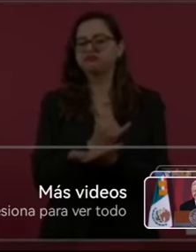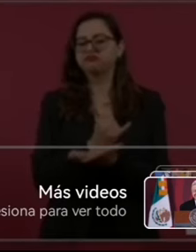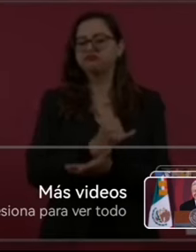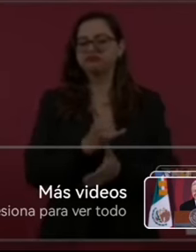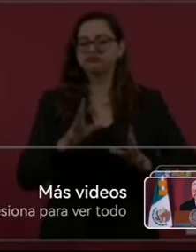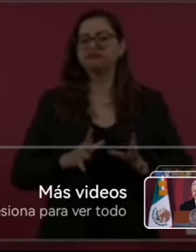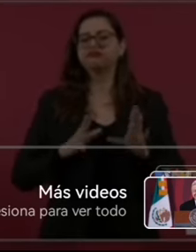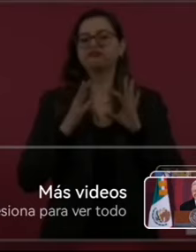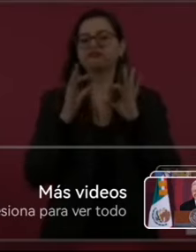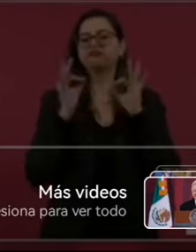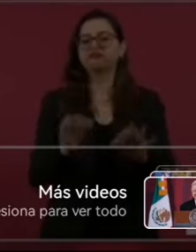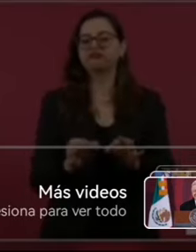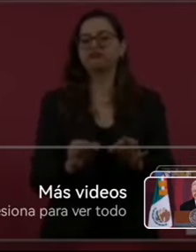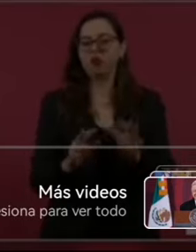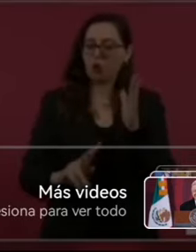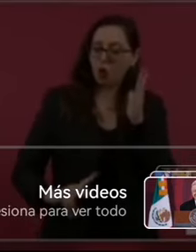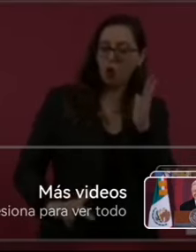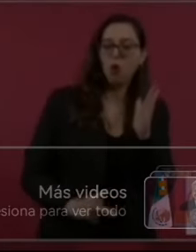viendo.